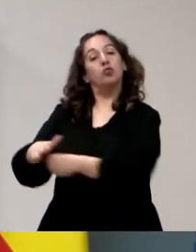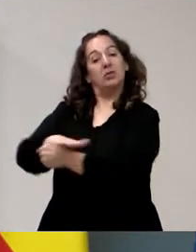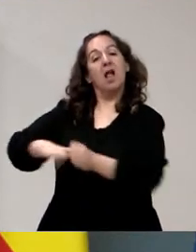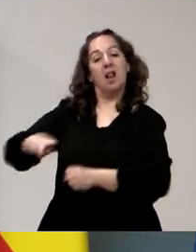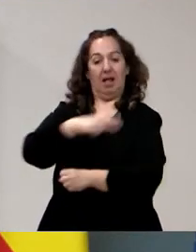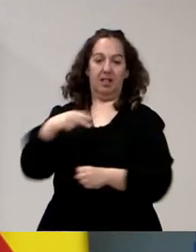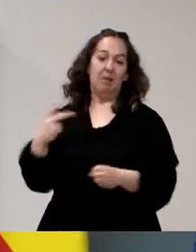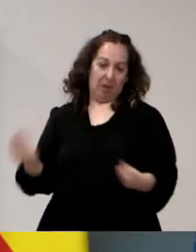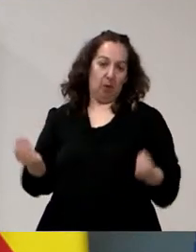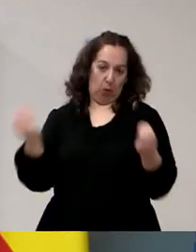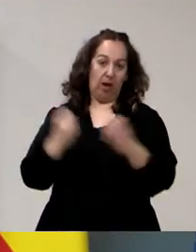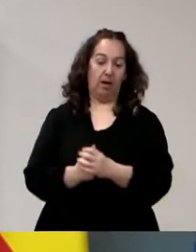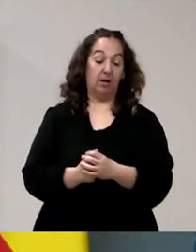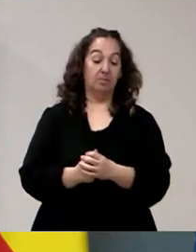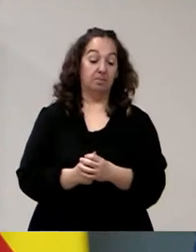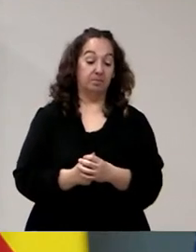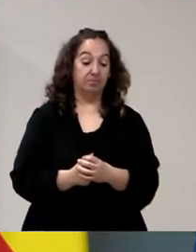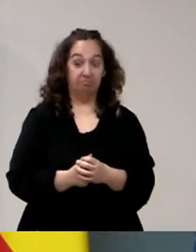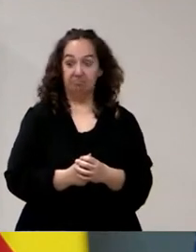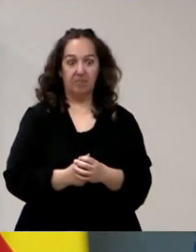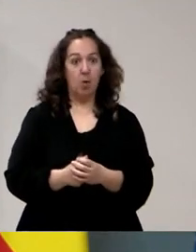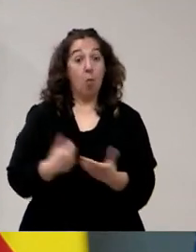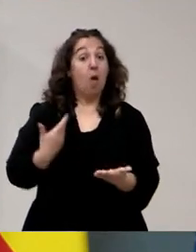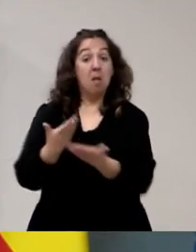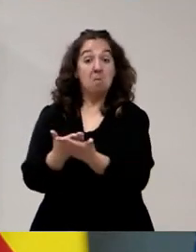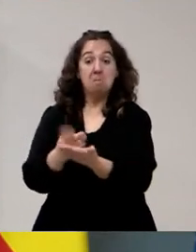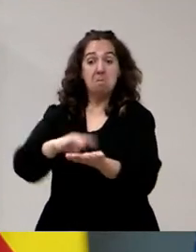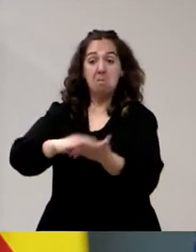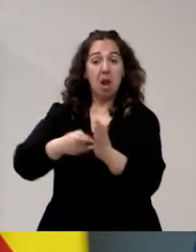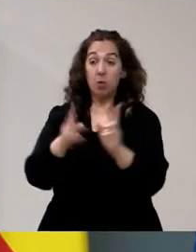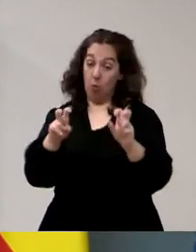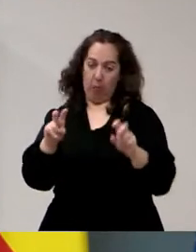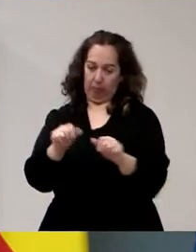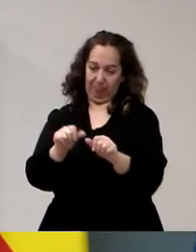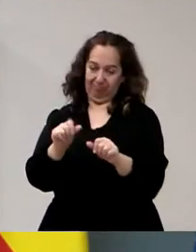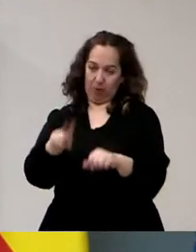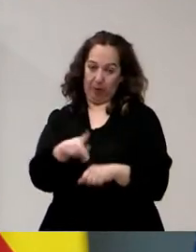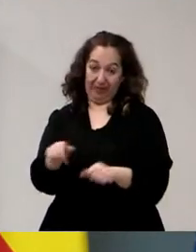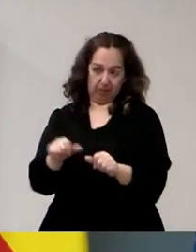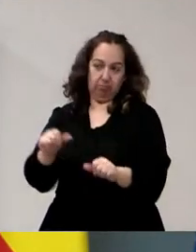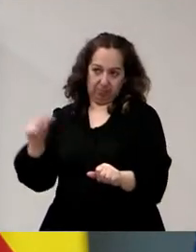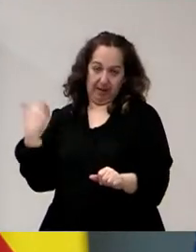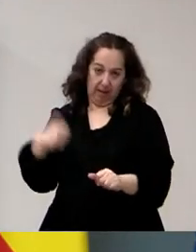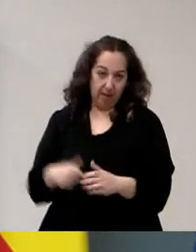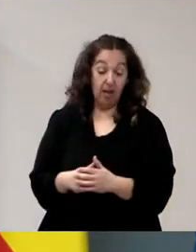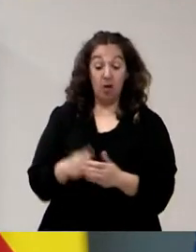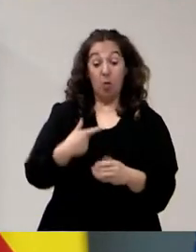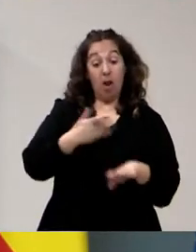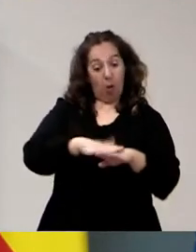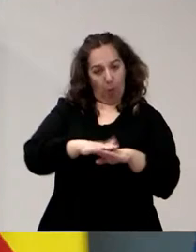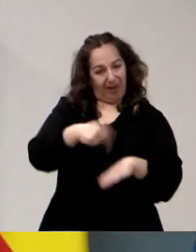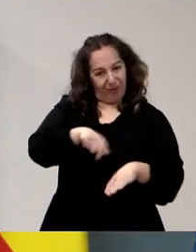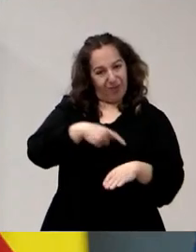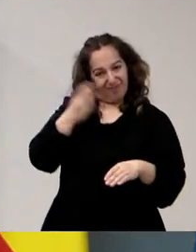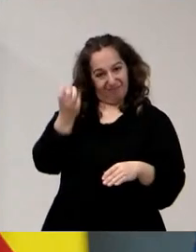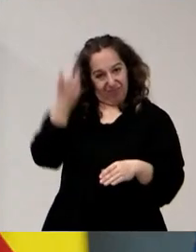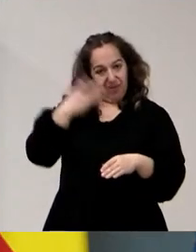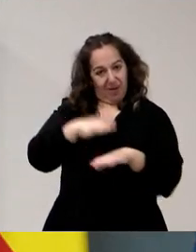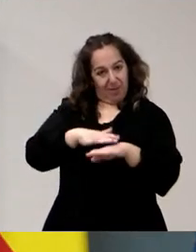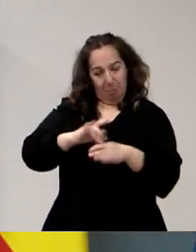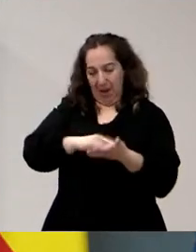cantabria el planteamiento no es nuevo el planteamiento no es solo un planteamiento desde gobierno sino de gobiernos